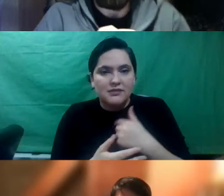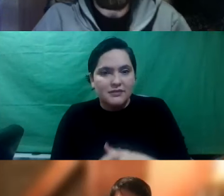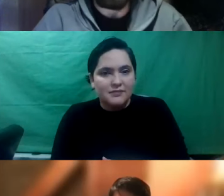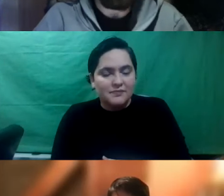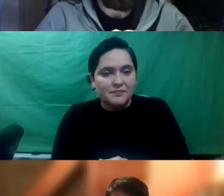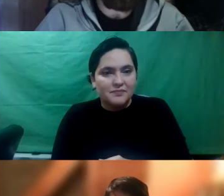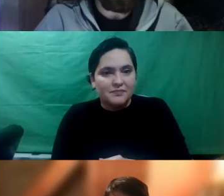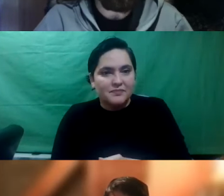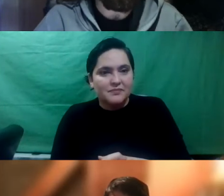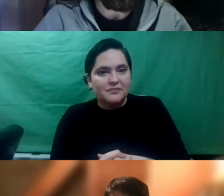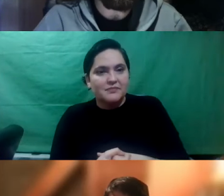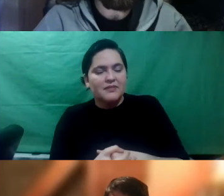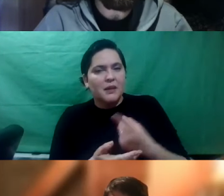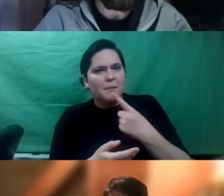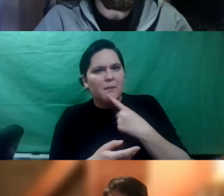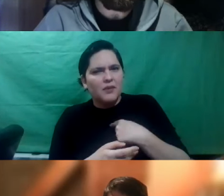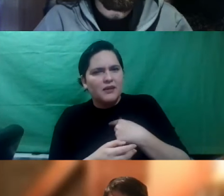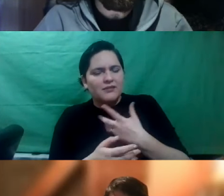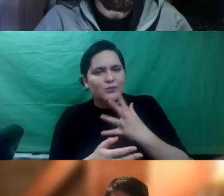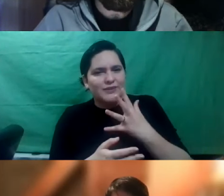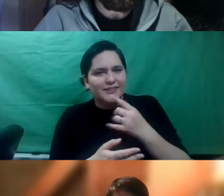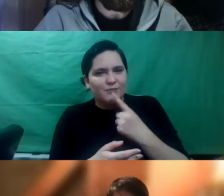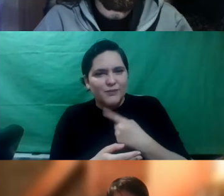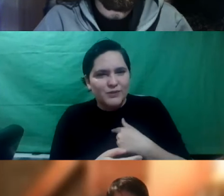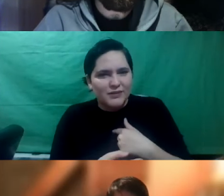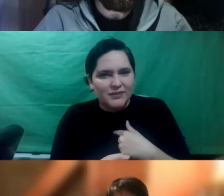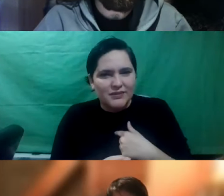Un momento, no me quedó clara cuál era la pregunta.